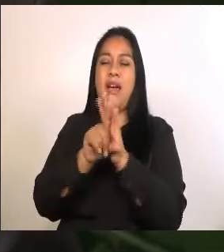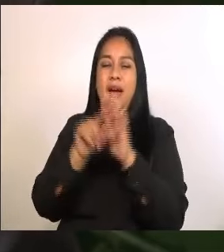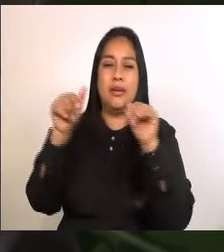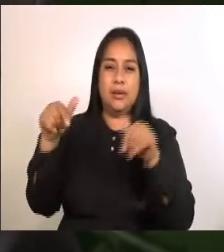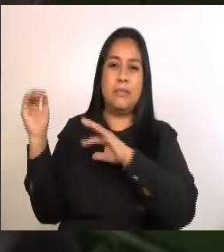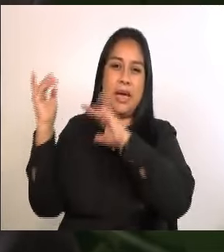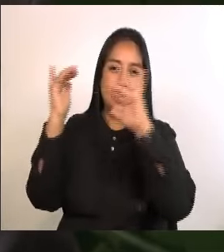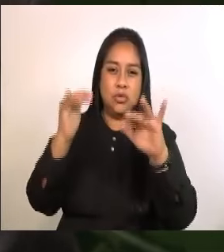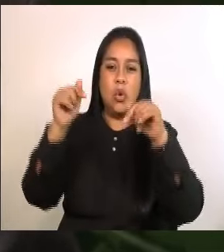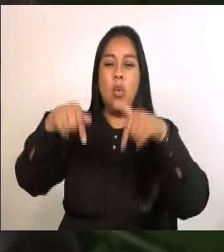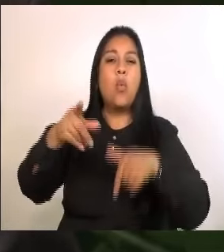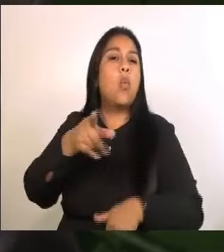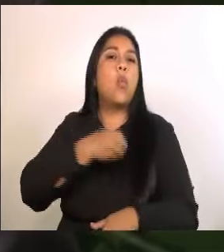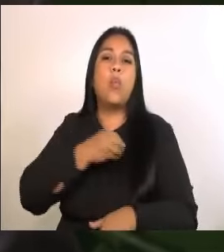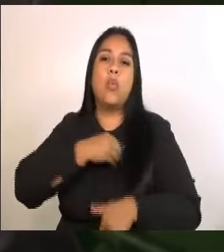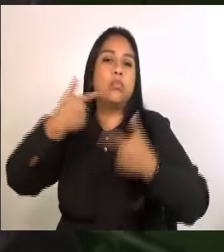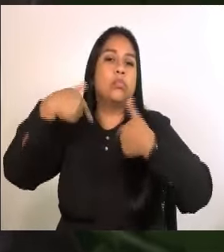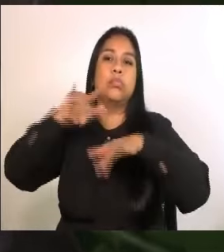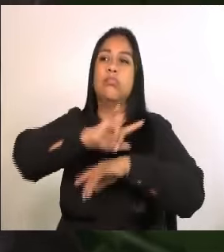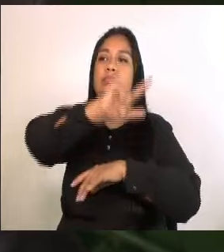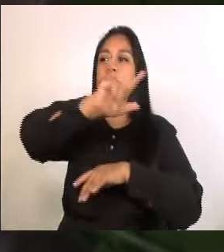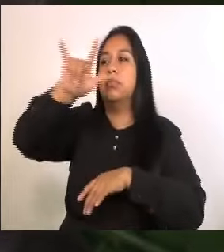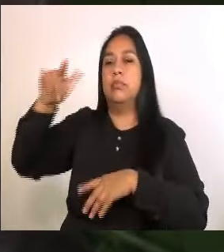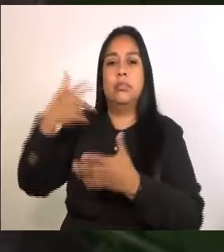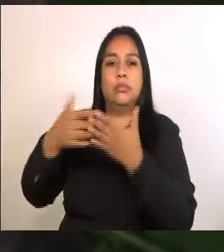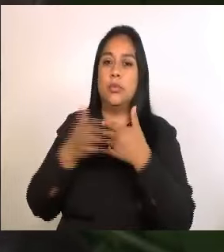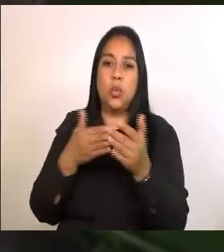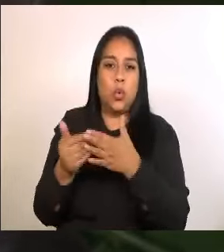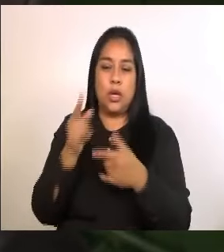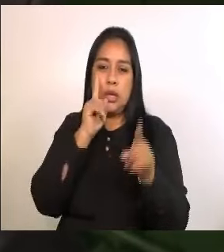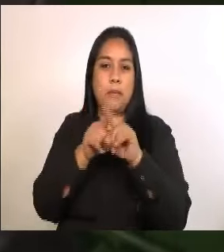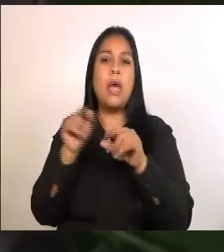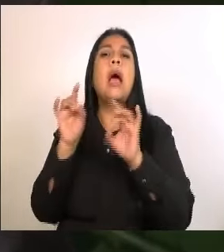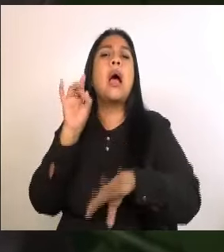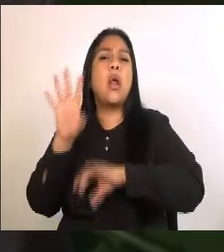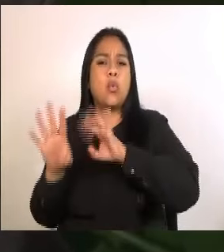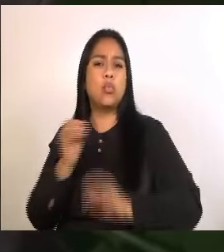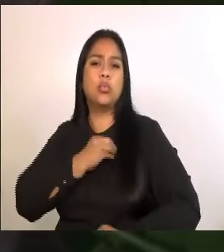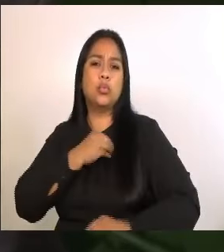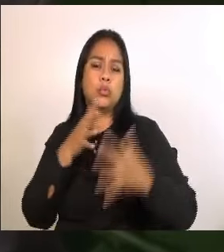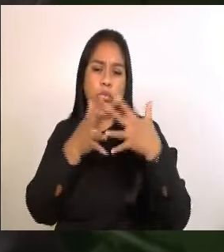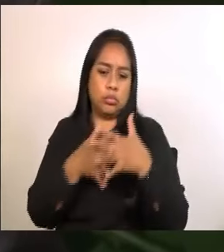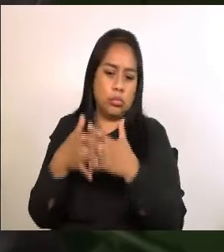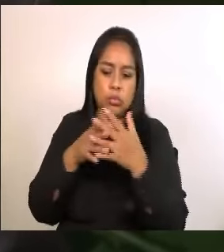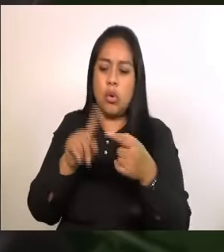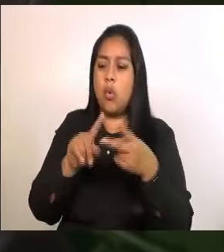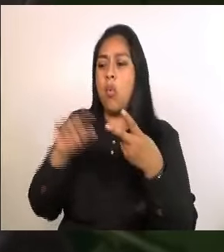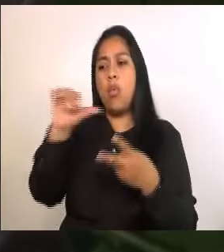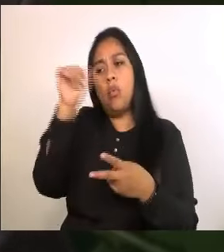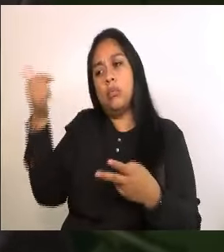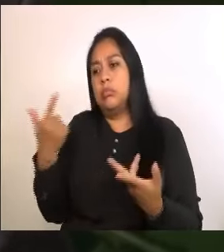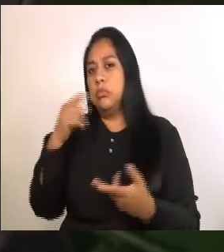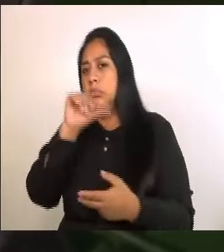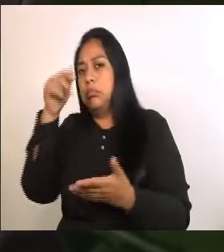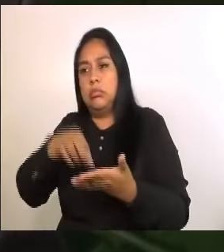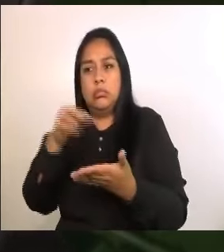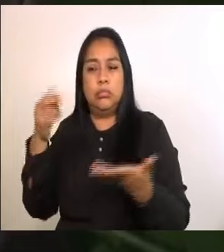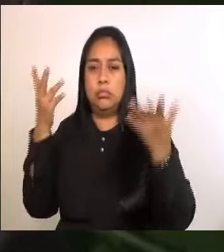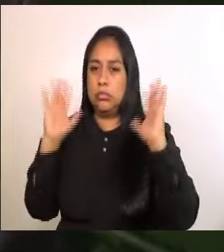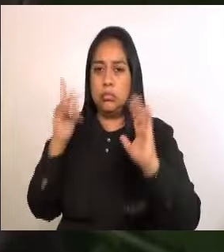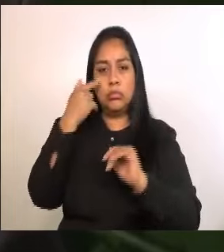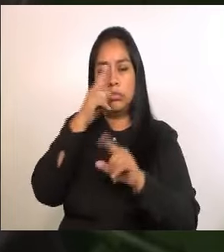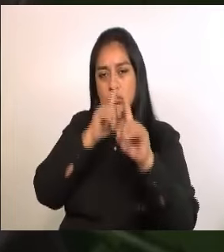país a donde ellos deseen movilizarse. Seguramente algunos querrán ir a Estados Unidos, otros buscarán otras oportunidades. Al día de hoy,